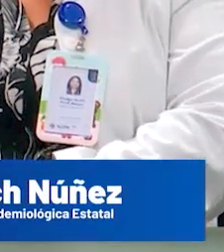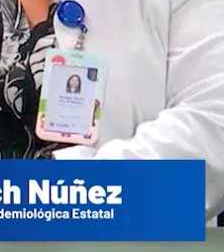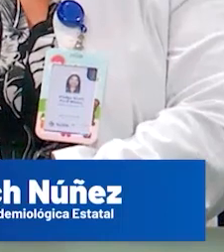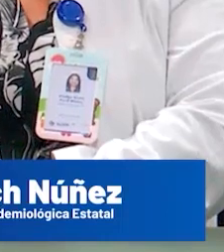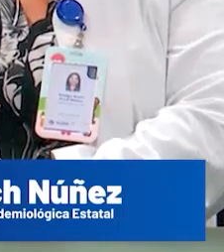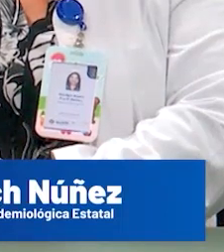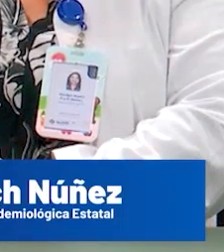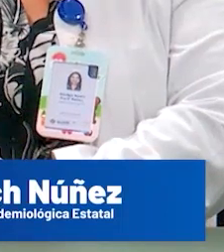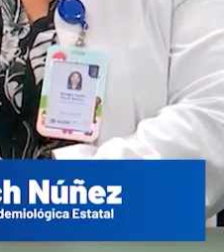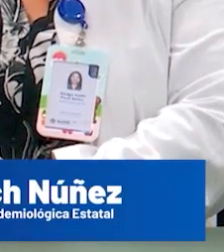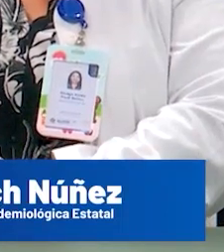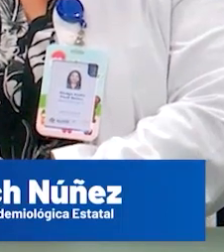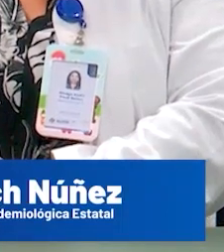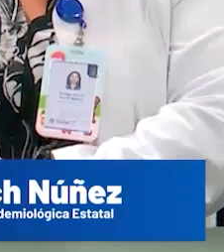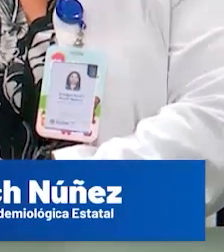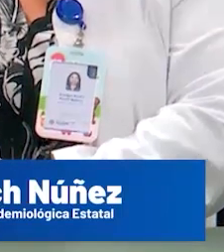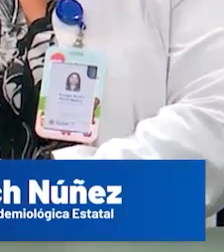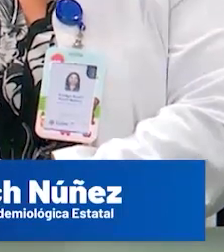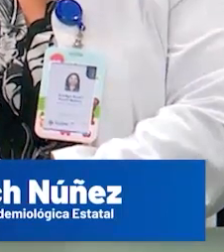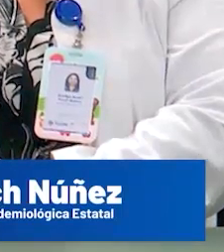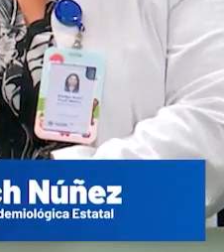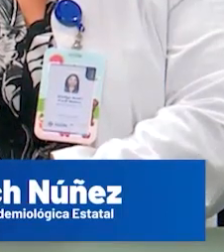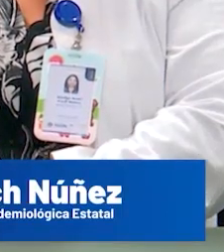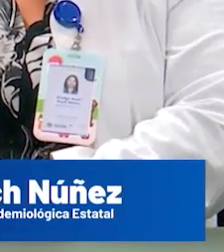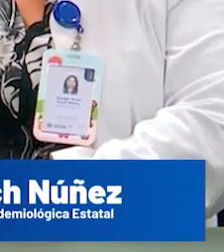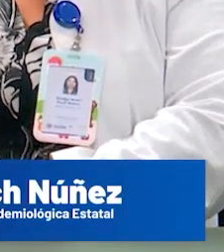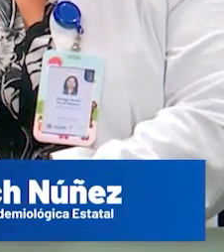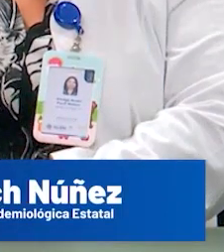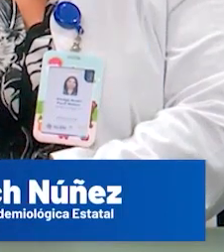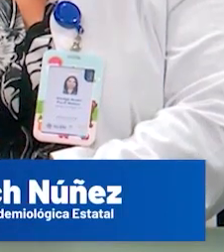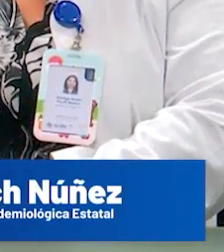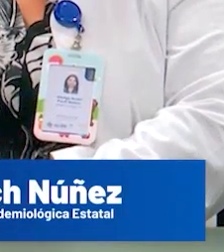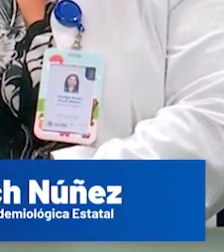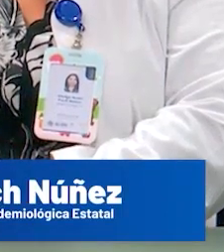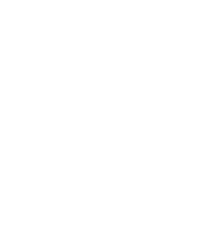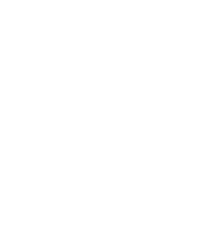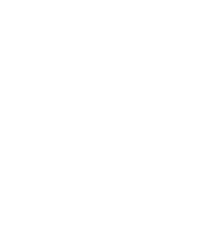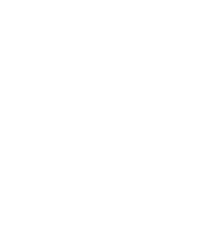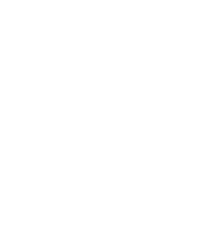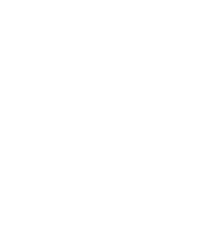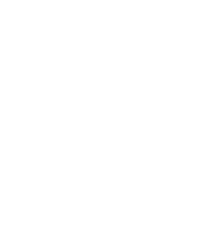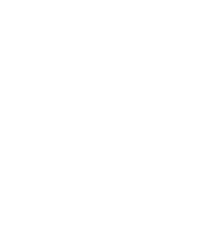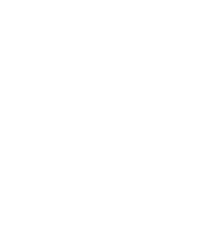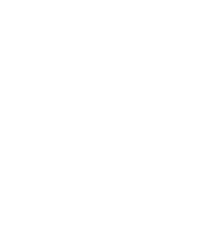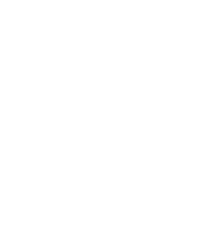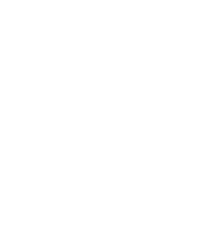Estaremos actualizando todos los días esta información a través de este medio. Muchas gracias.